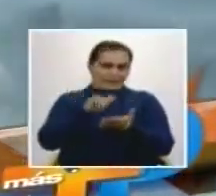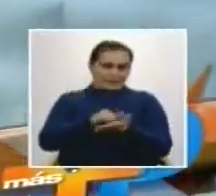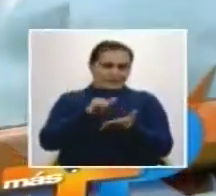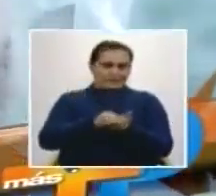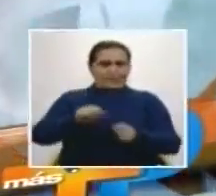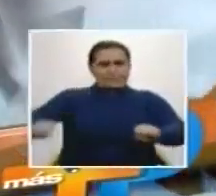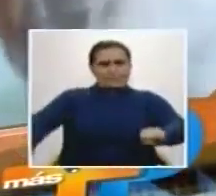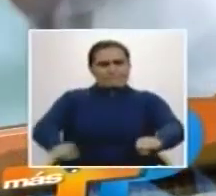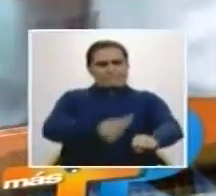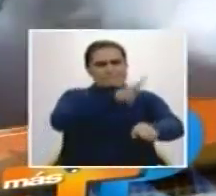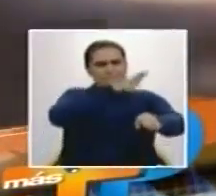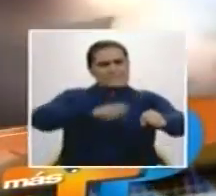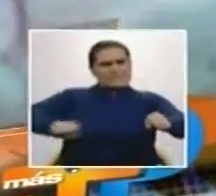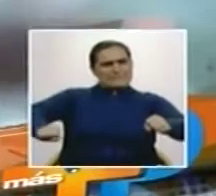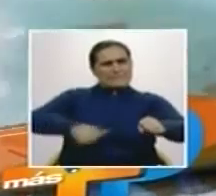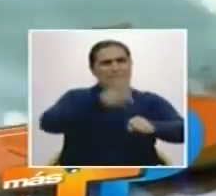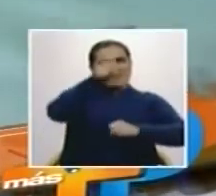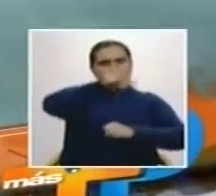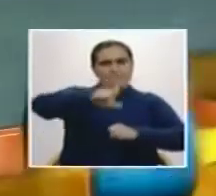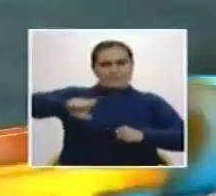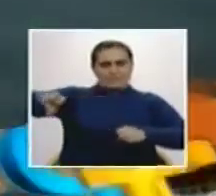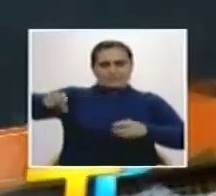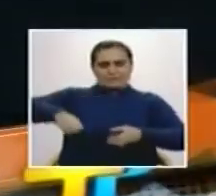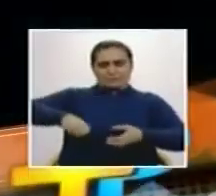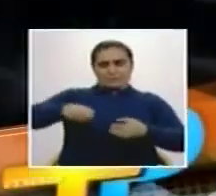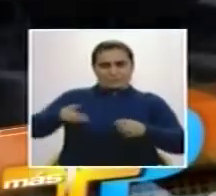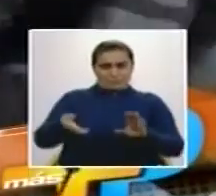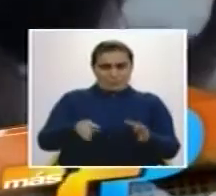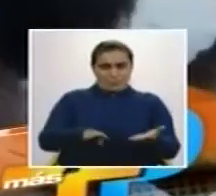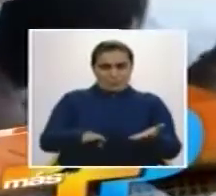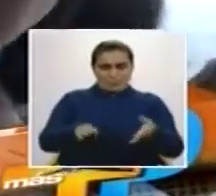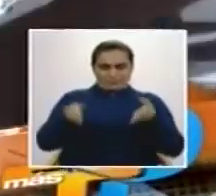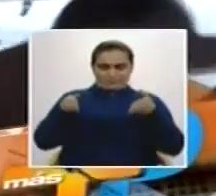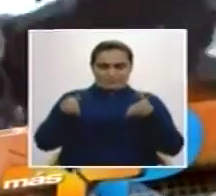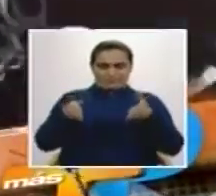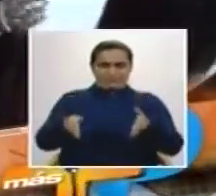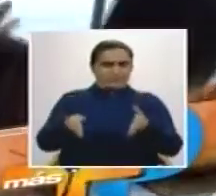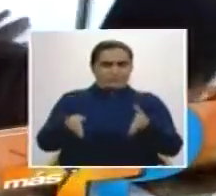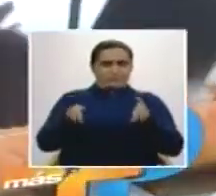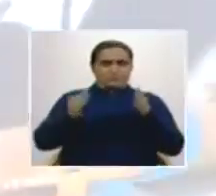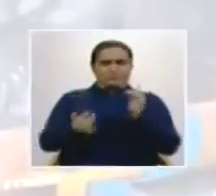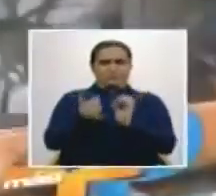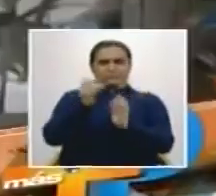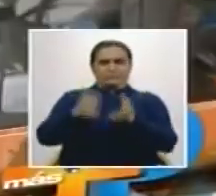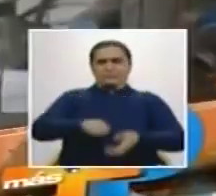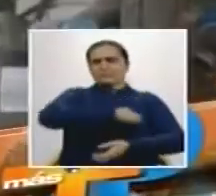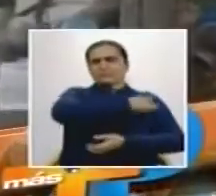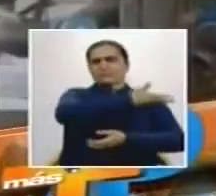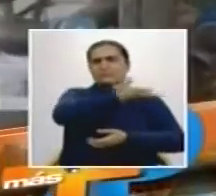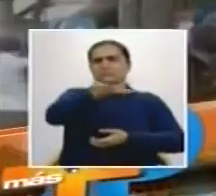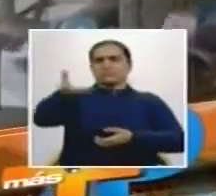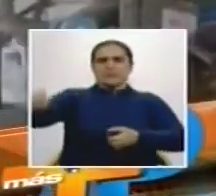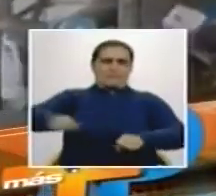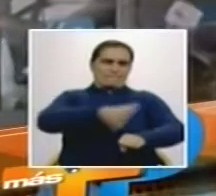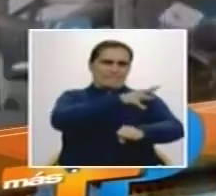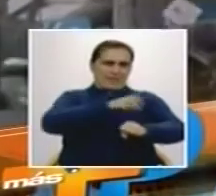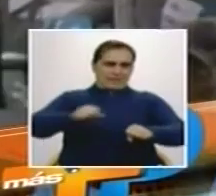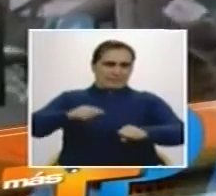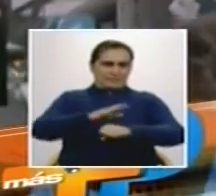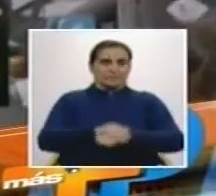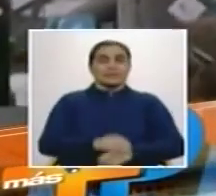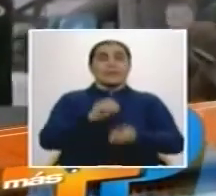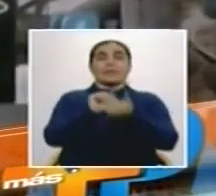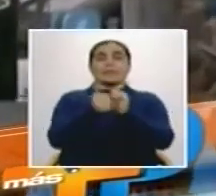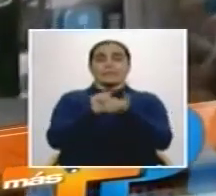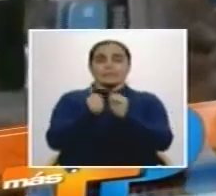Pacífico colombiano las cenizas del gestor cultural y padre del Petronio Álvarez, Germán Patiño. En deportes, Purito